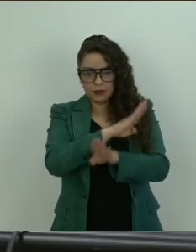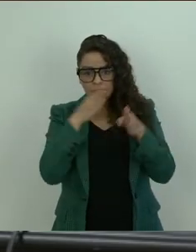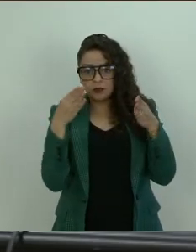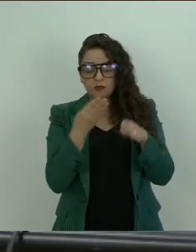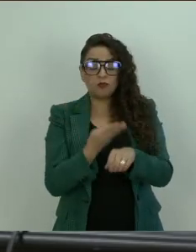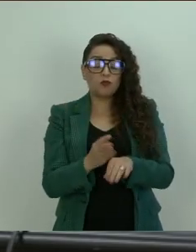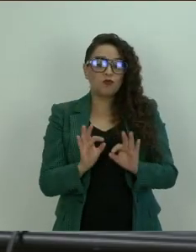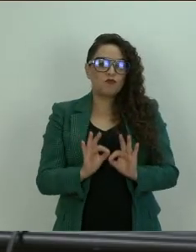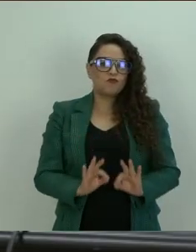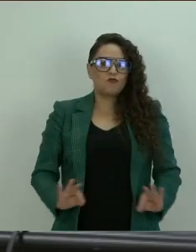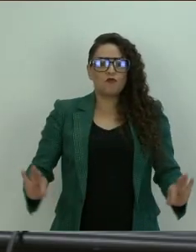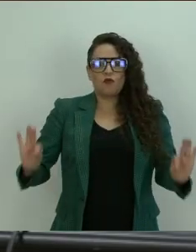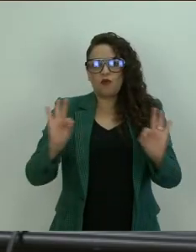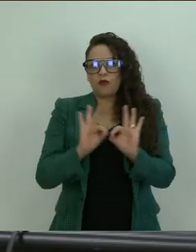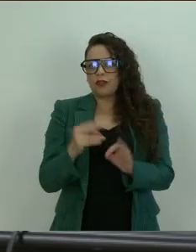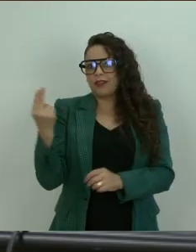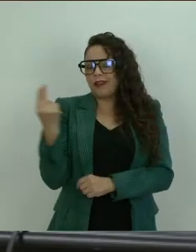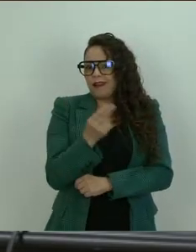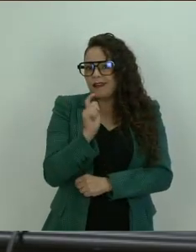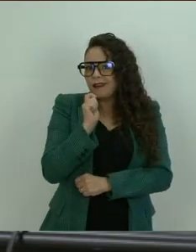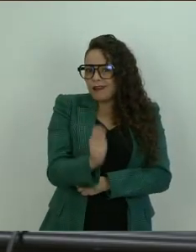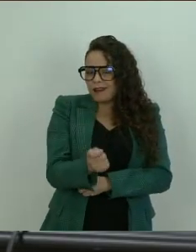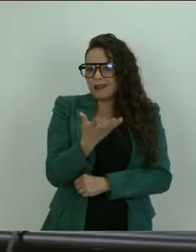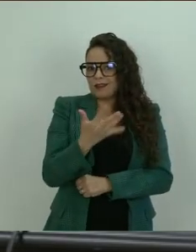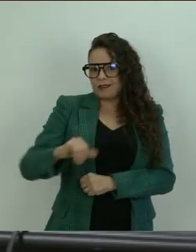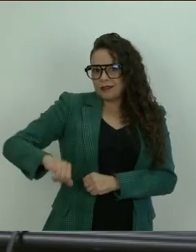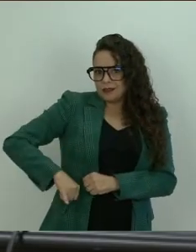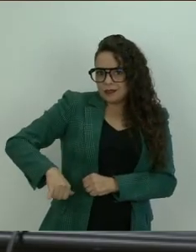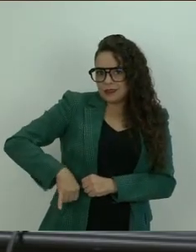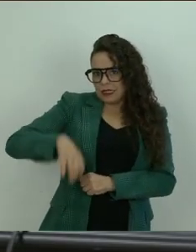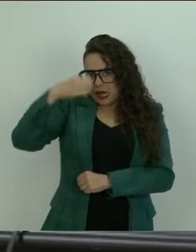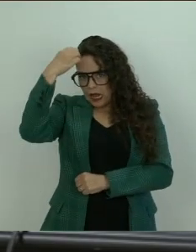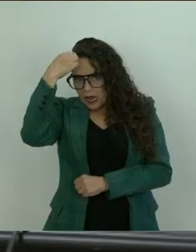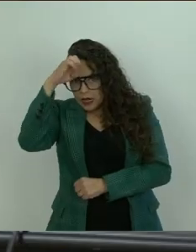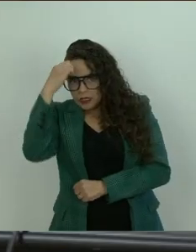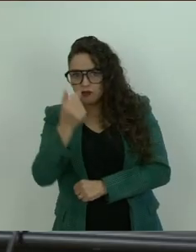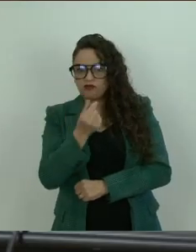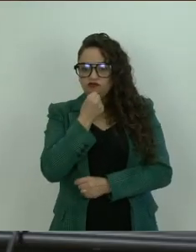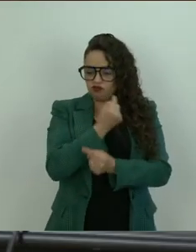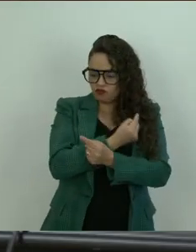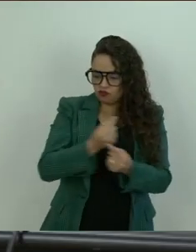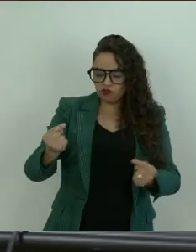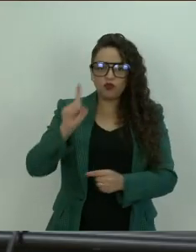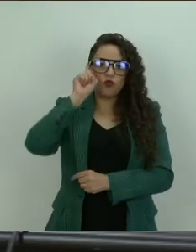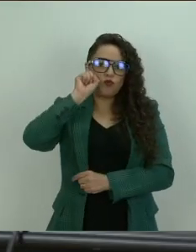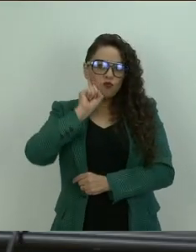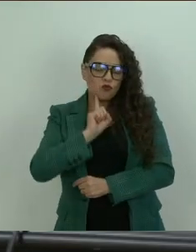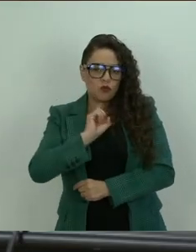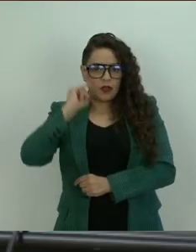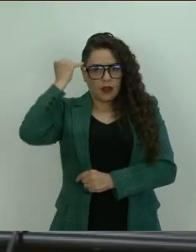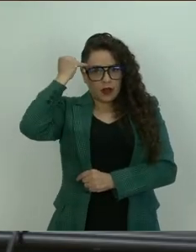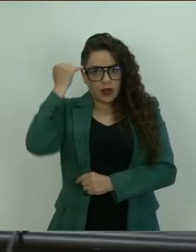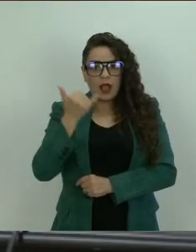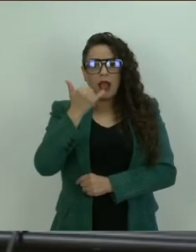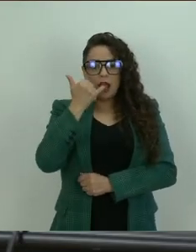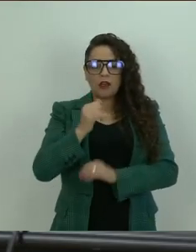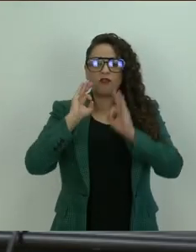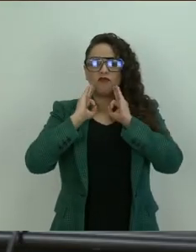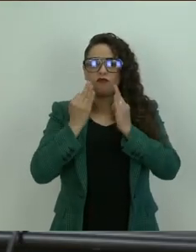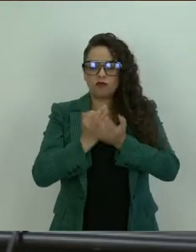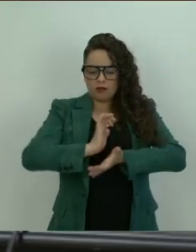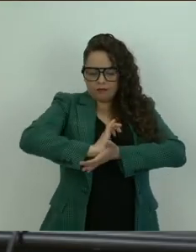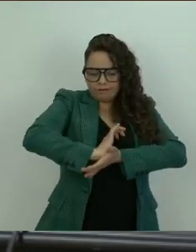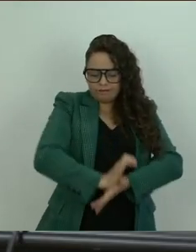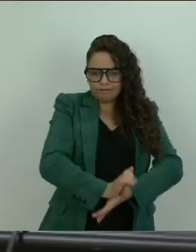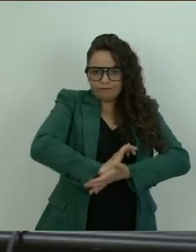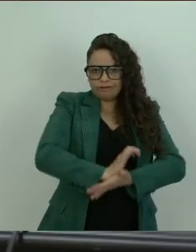relevante que pretende abordar las experiencias específicas de las mujeres y niñas indígenas y las diversas formas de discriminación a